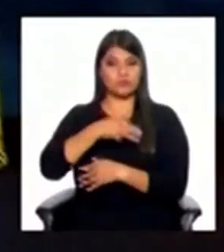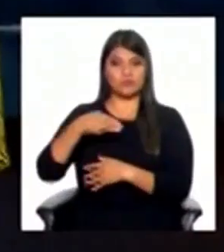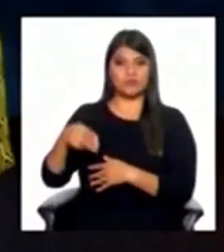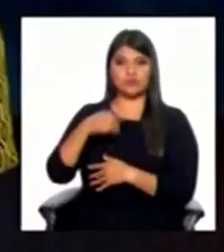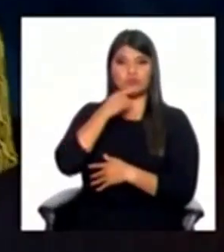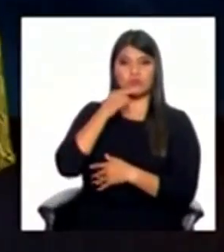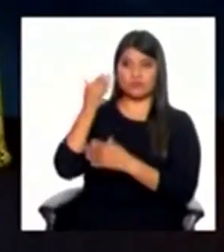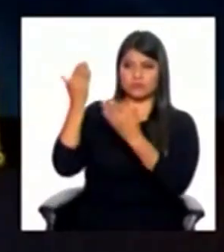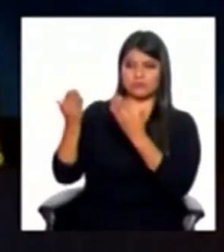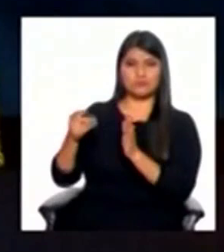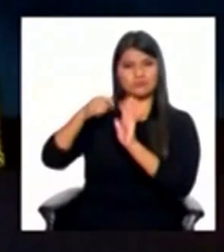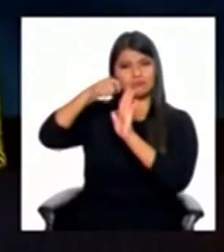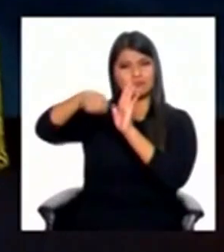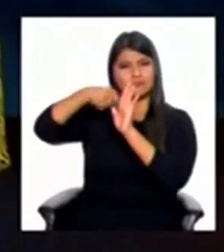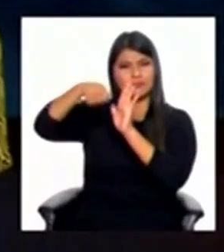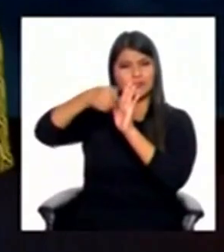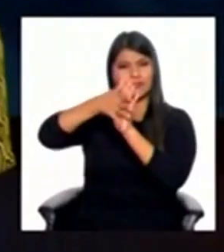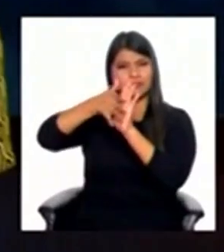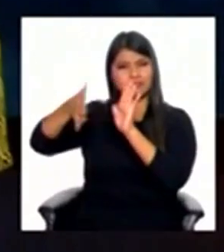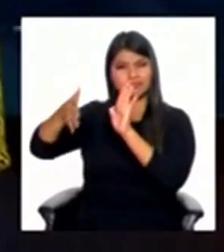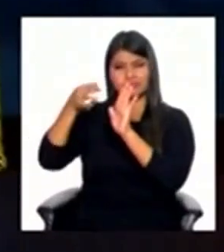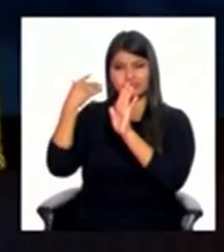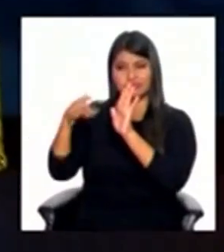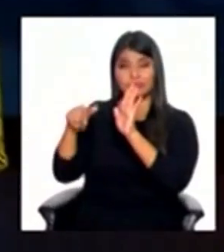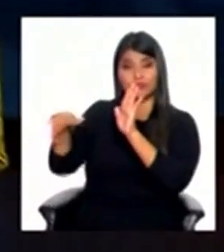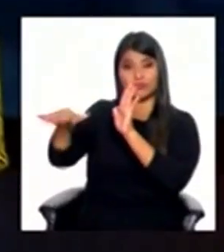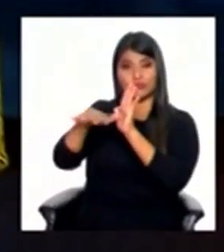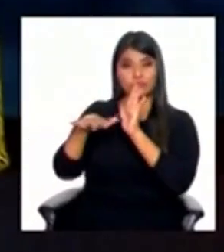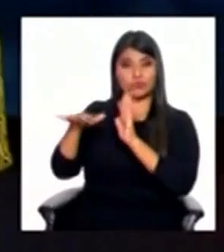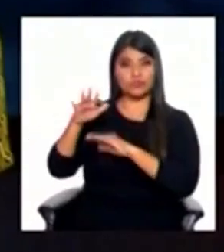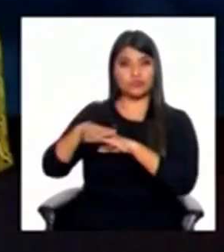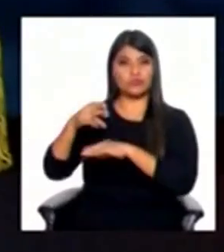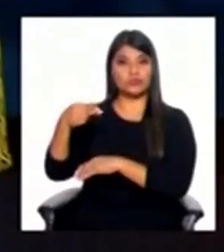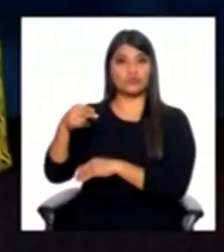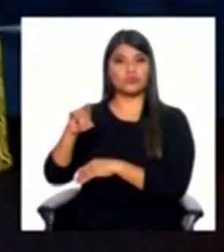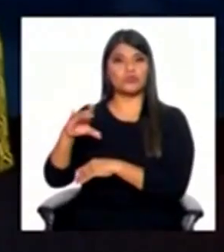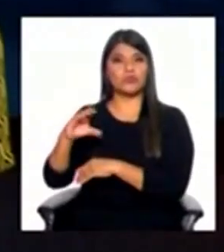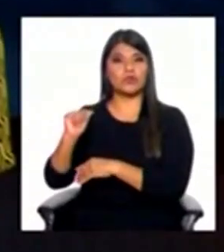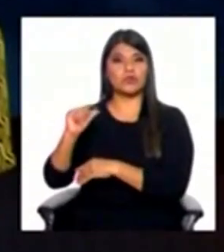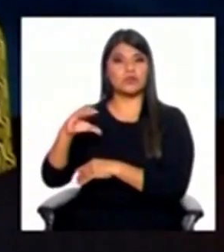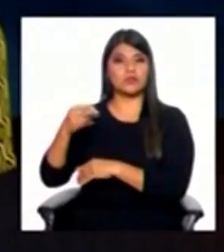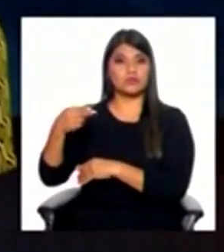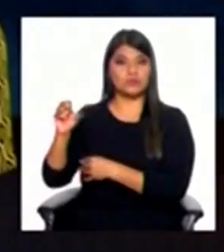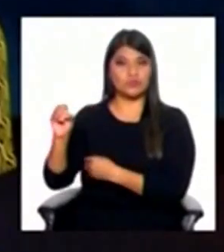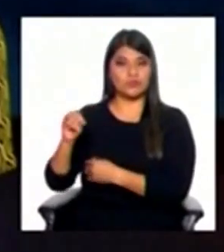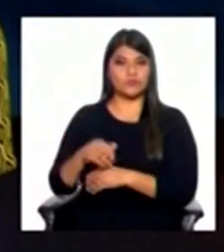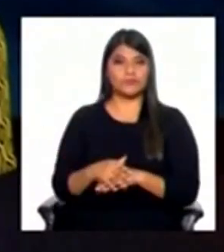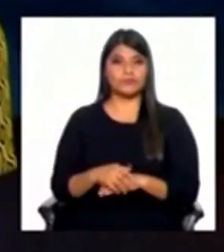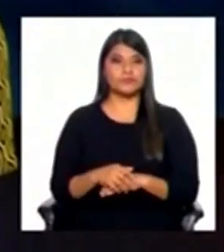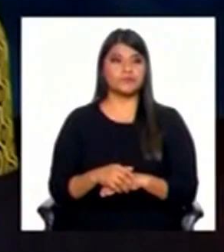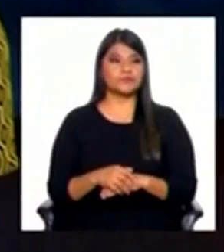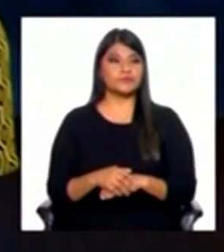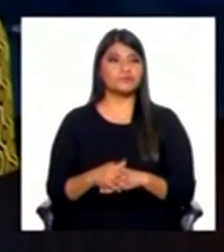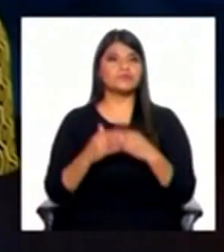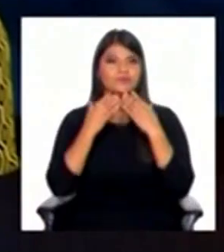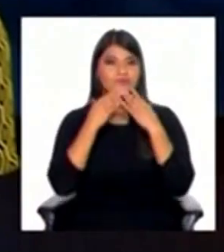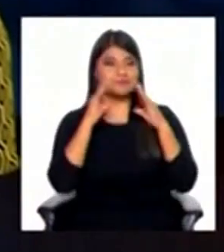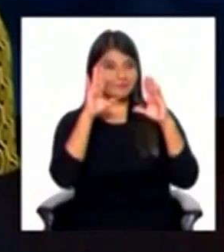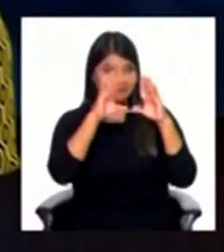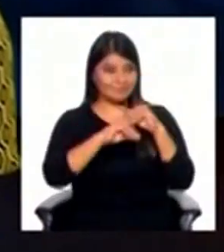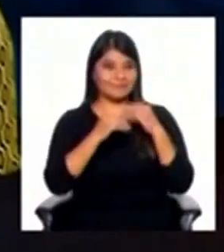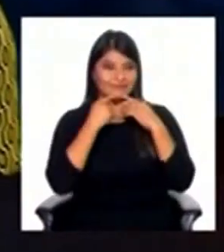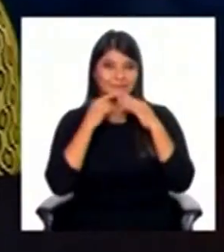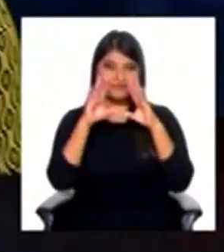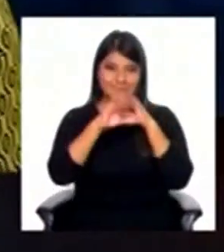este suceso que se ha registrado precisamente en este sector de Huacho. Muy buenas noches. Sí, muy buenas noches. Buenas noches, Gastón.